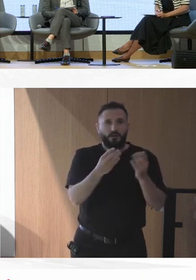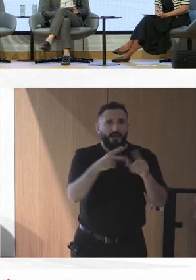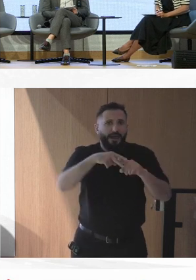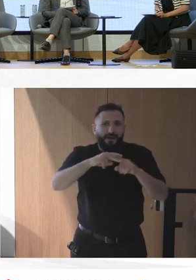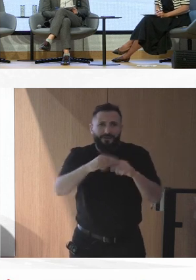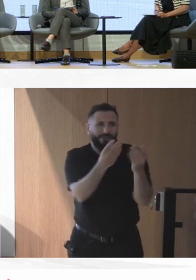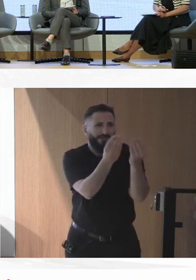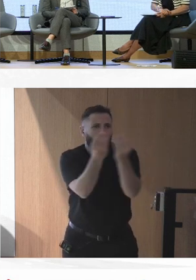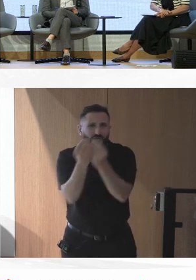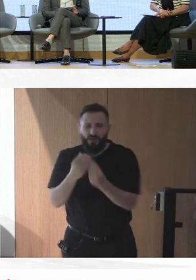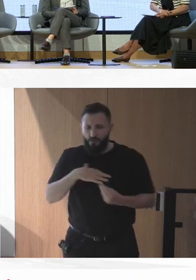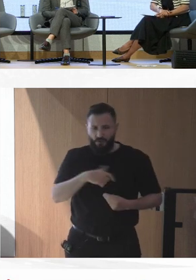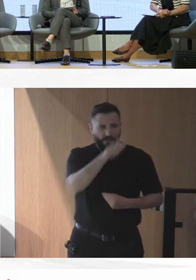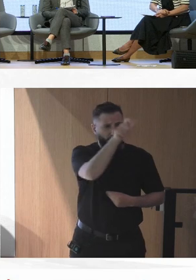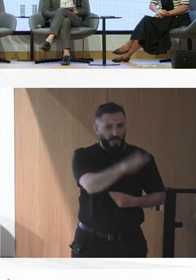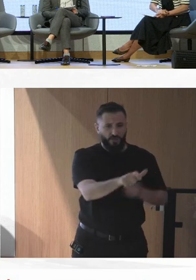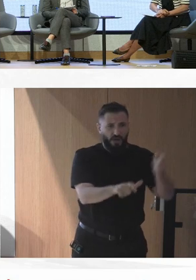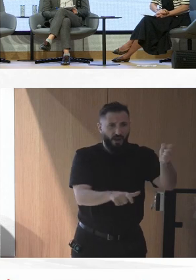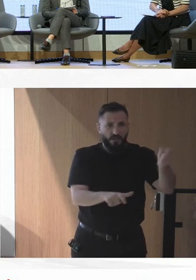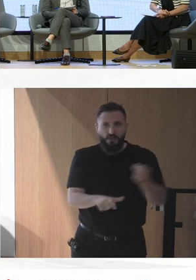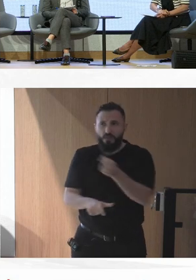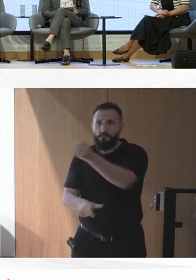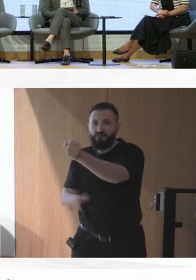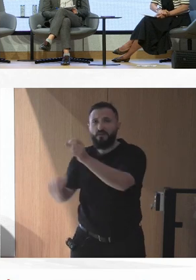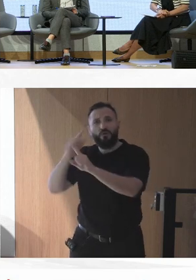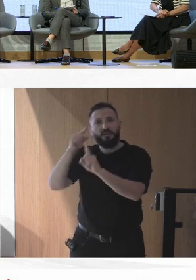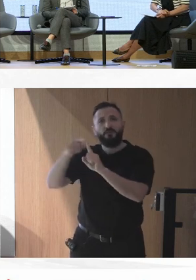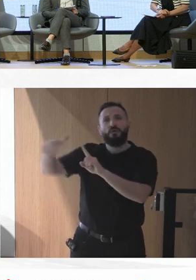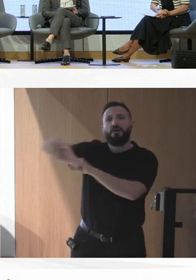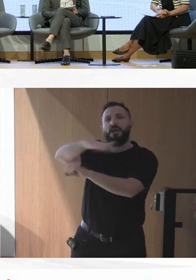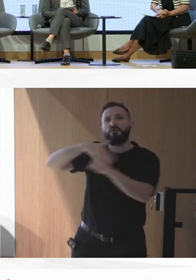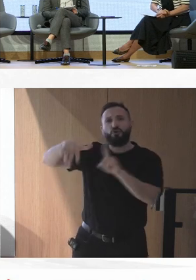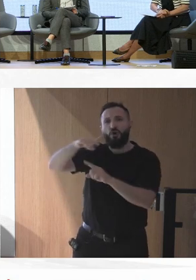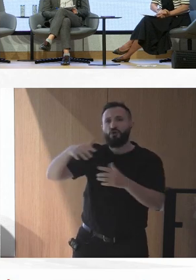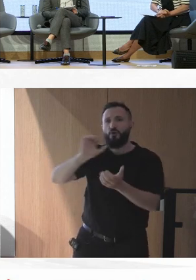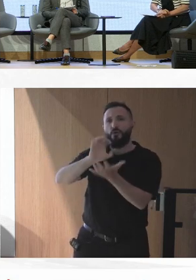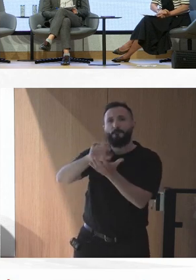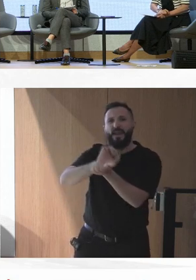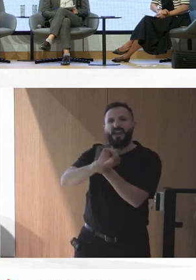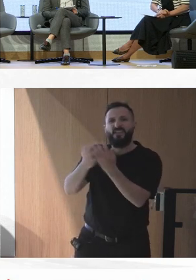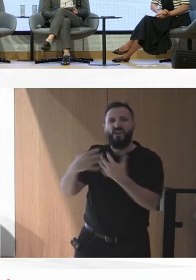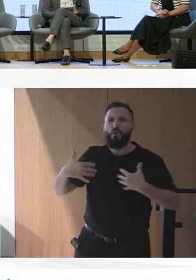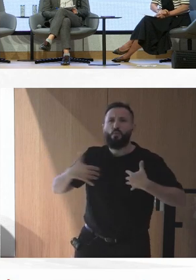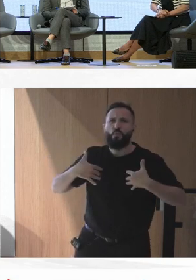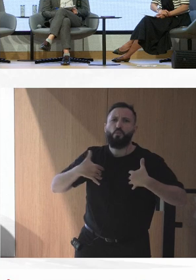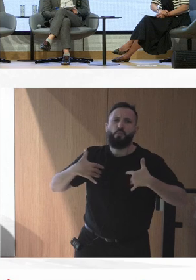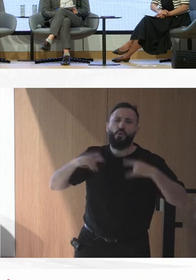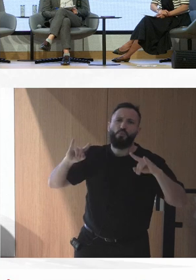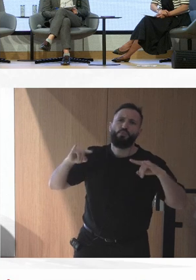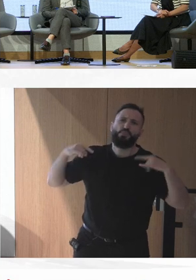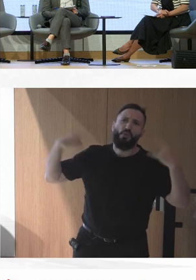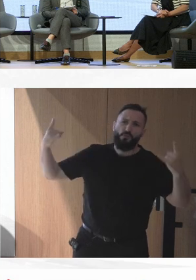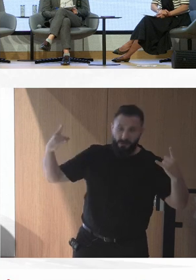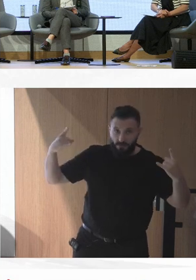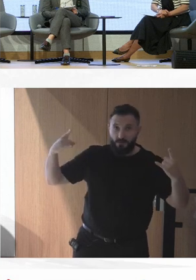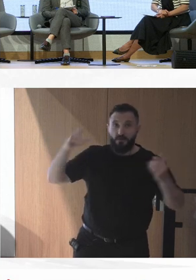que permiten desviar a una persona para la que el entorno penitenciario es un sufrimiento añadido, que no está preparado para esa persona.